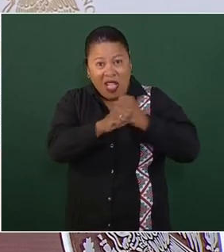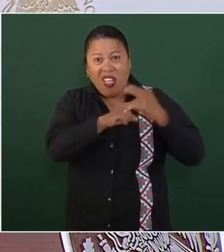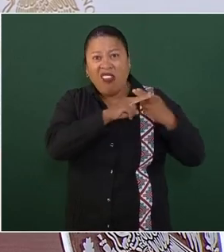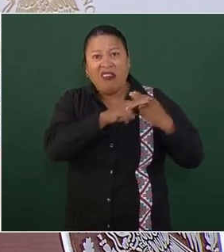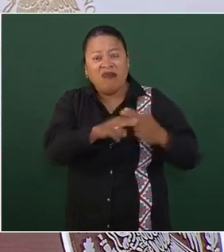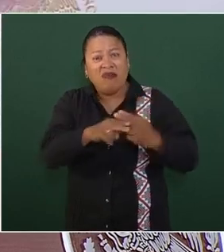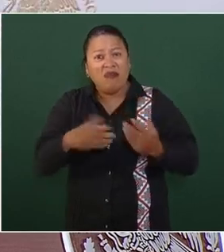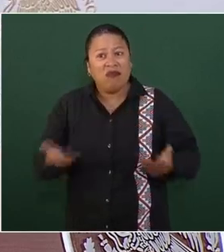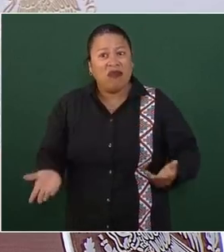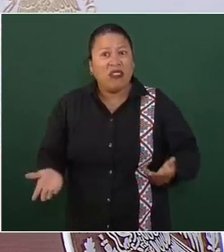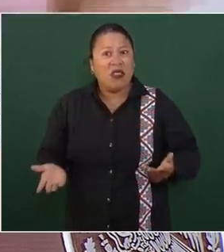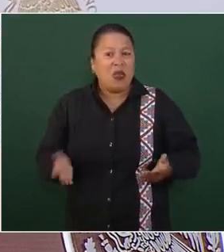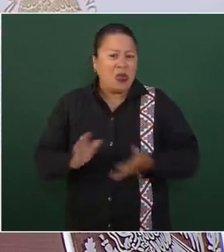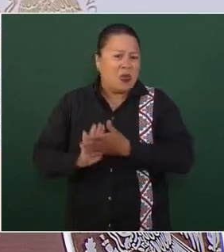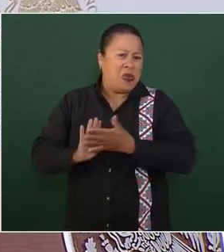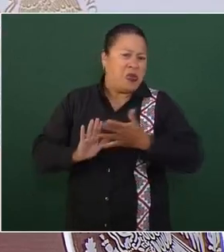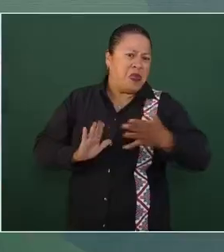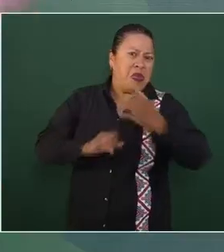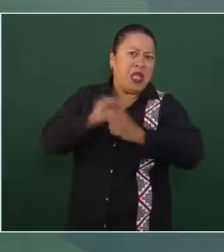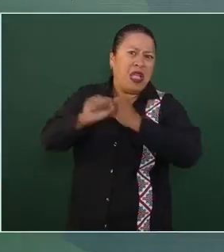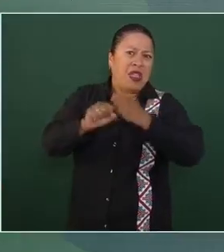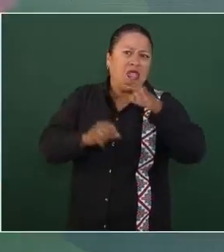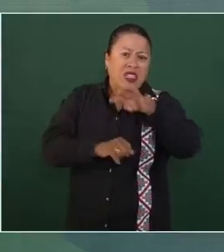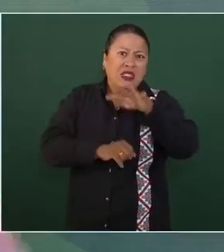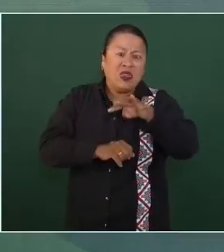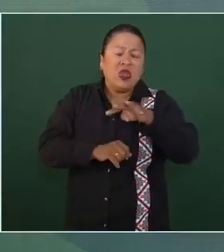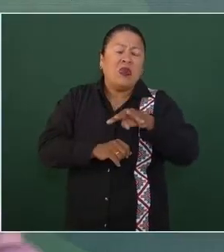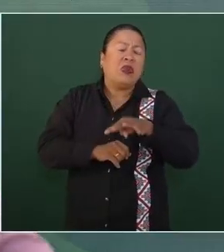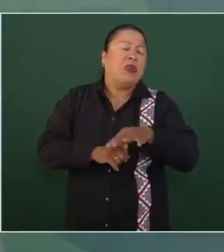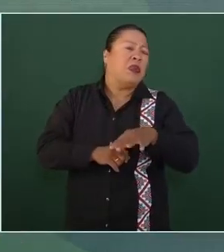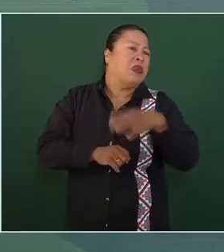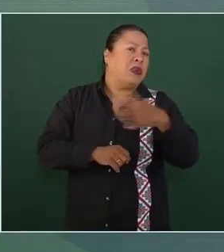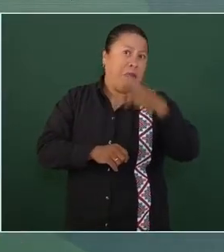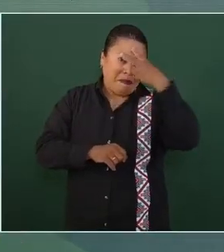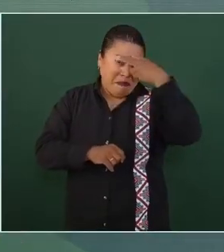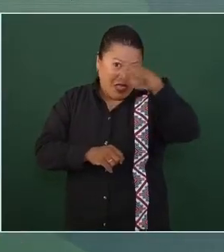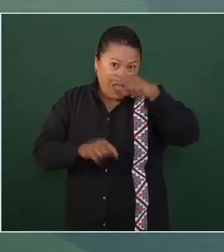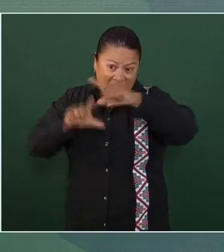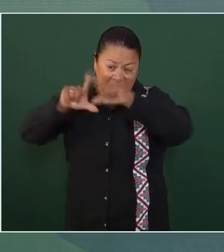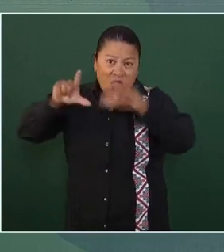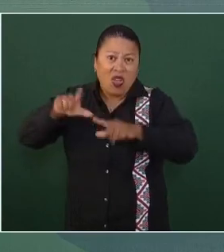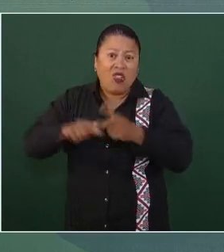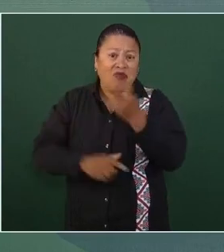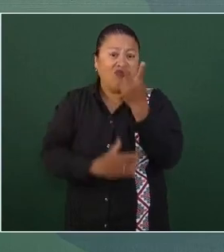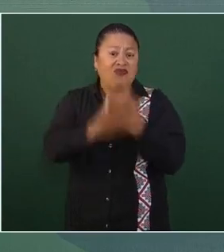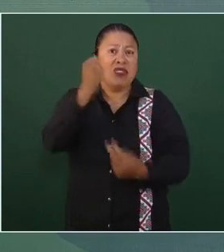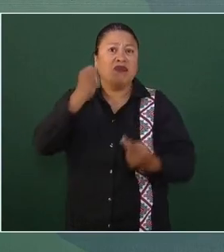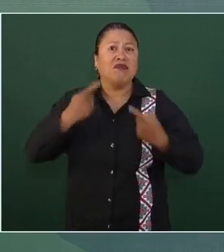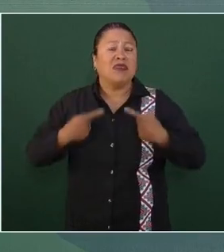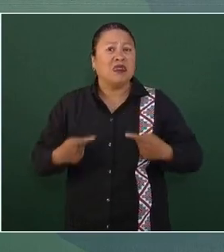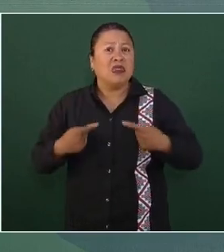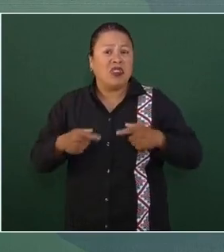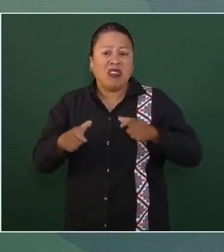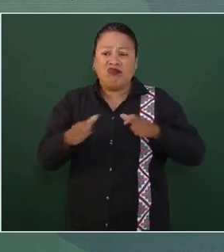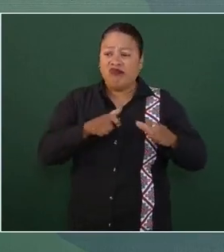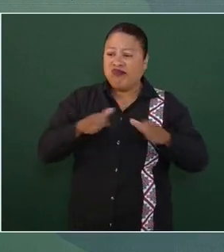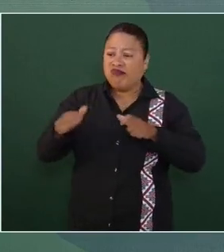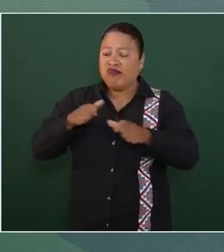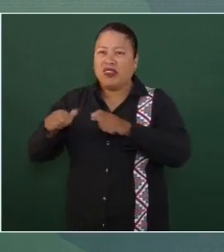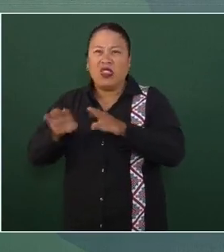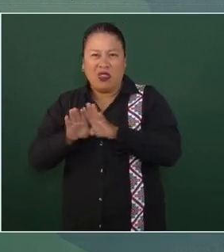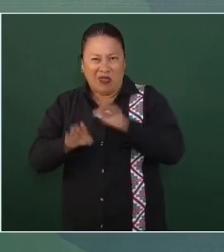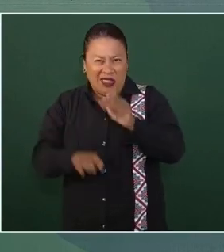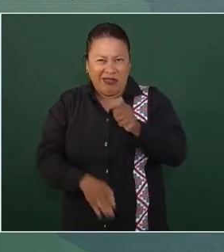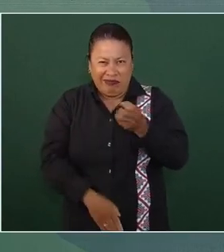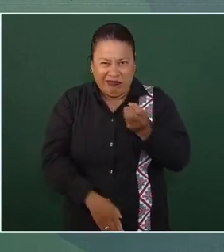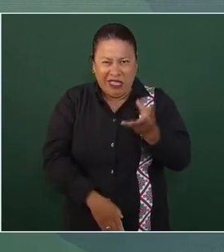todo el siglo 19 México fue de dos hombres políticamente hablando